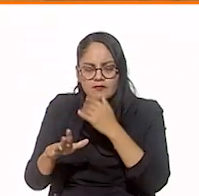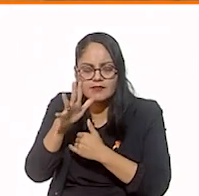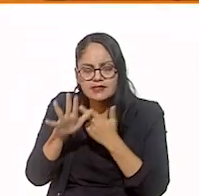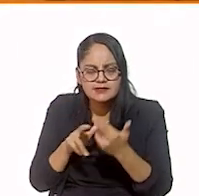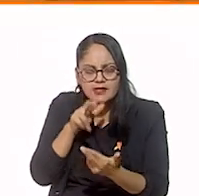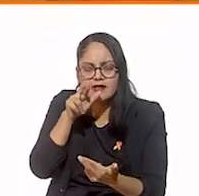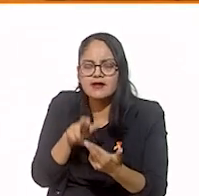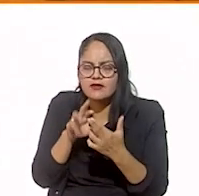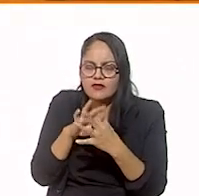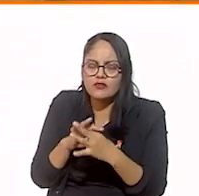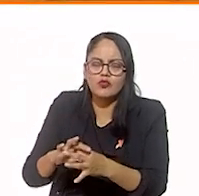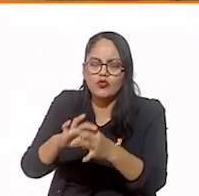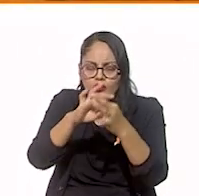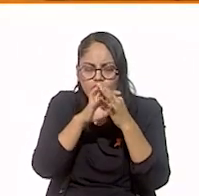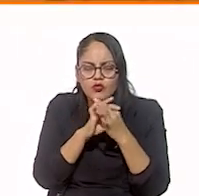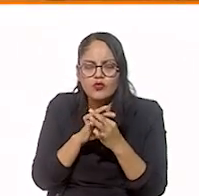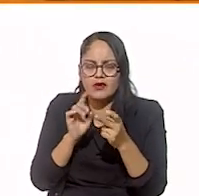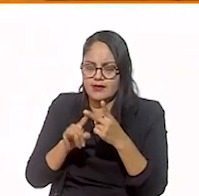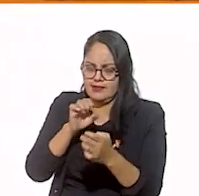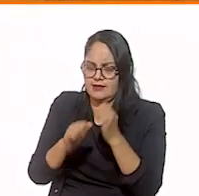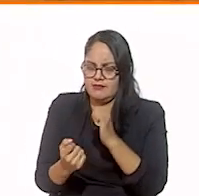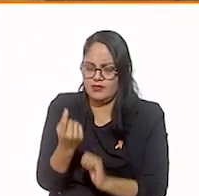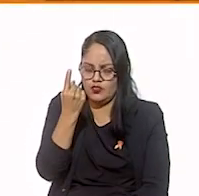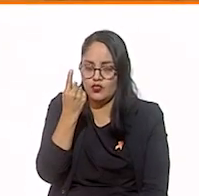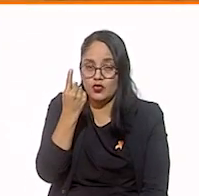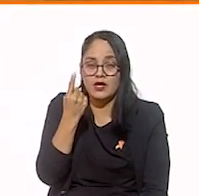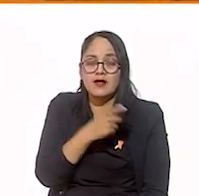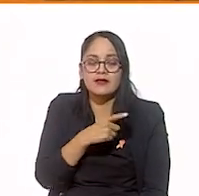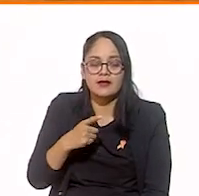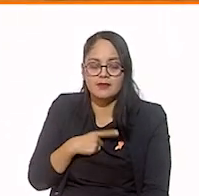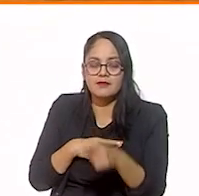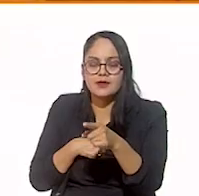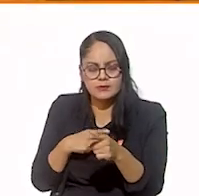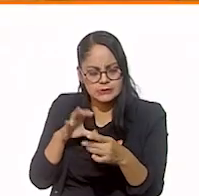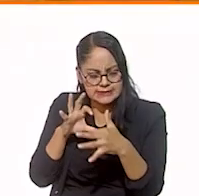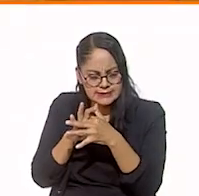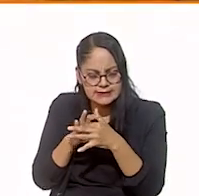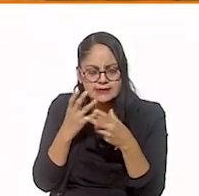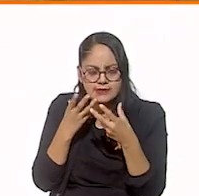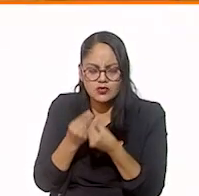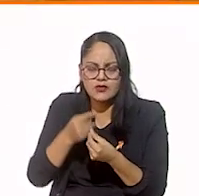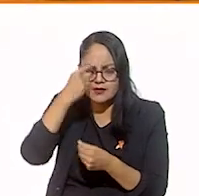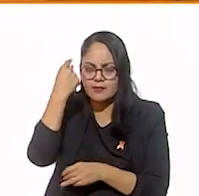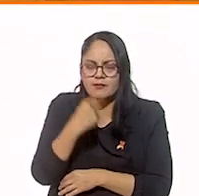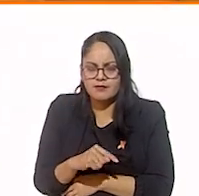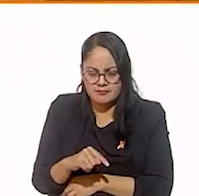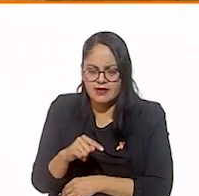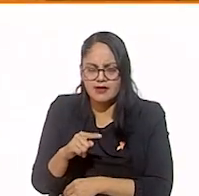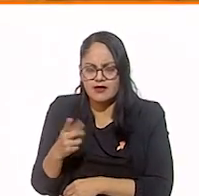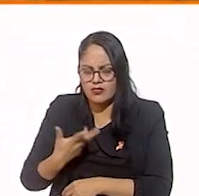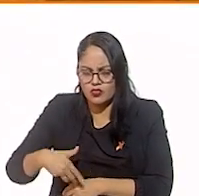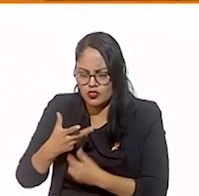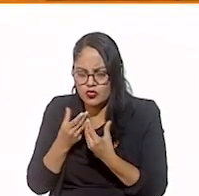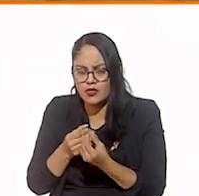región unificada, que tiene un enemigo común y que debe, digamos, que mantenerse junta para poder hacerle frente a